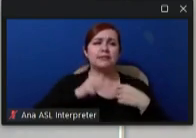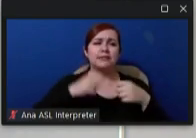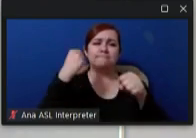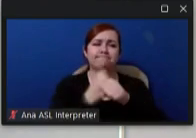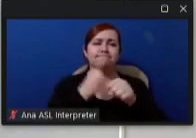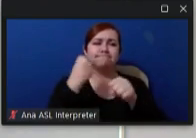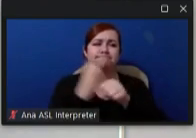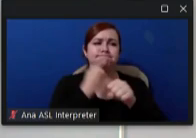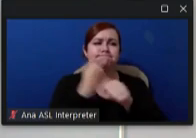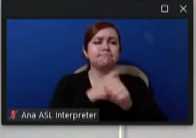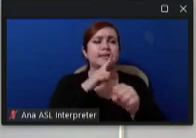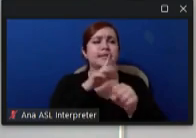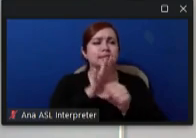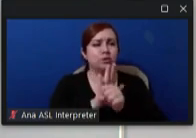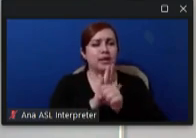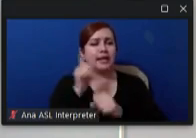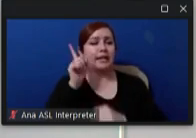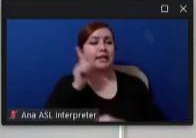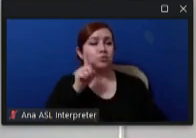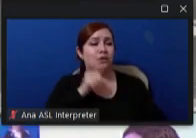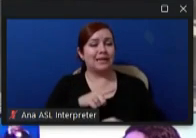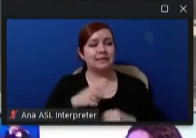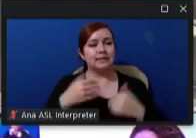mujeres en la sociedad. Gracias.